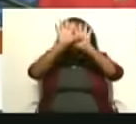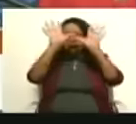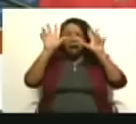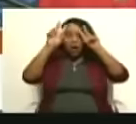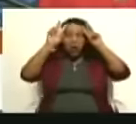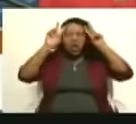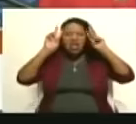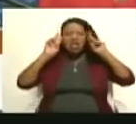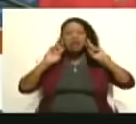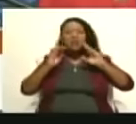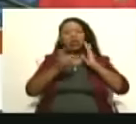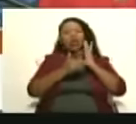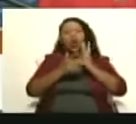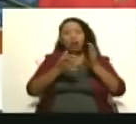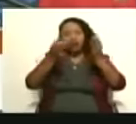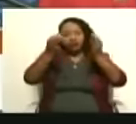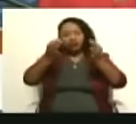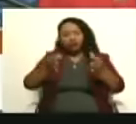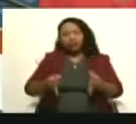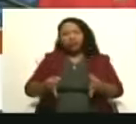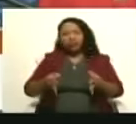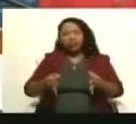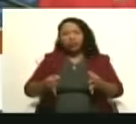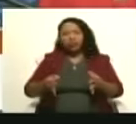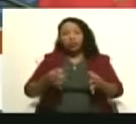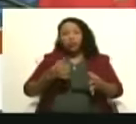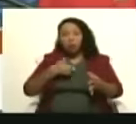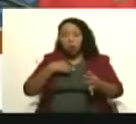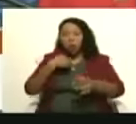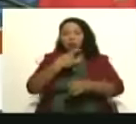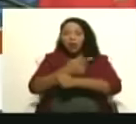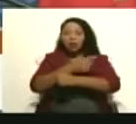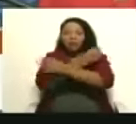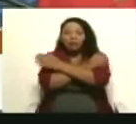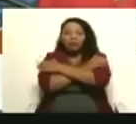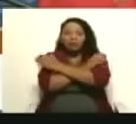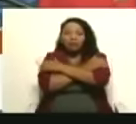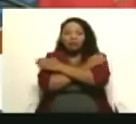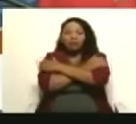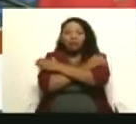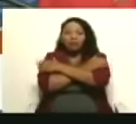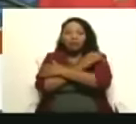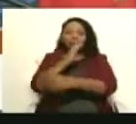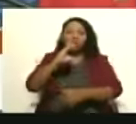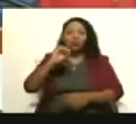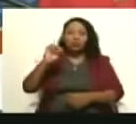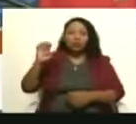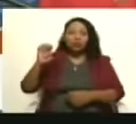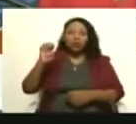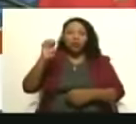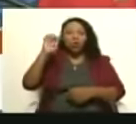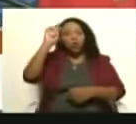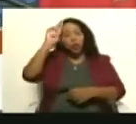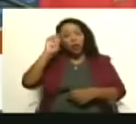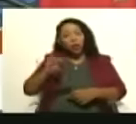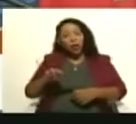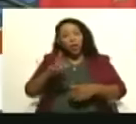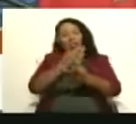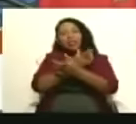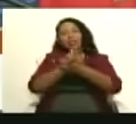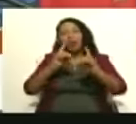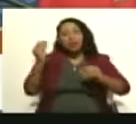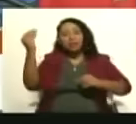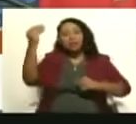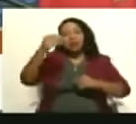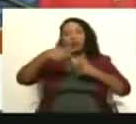Y además de eso, debo decir y debo felicitar también al Consejo Nacional Electoral porque cada día lo democratiza más